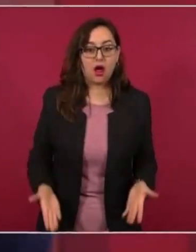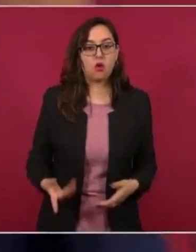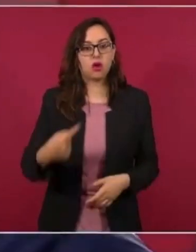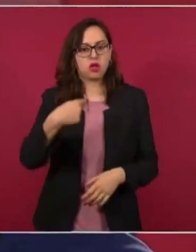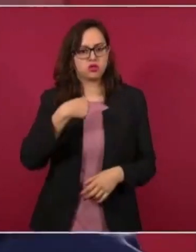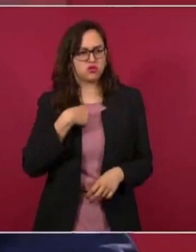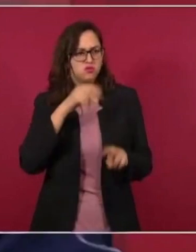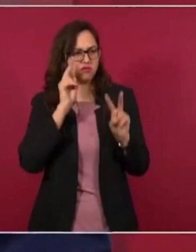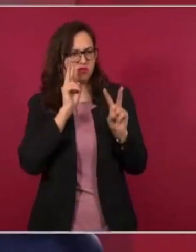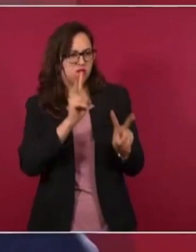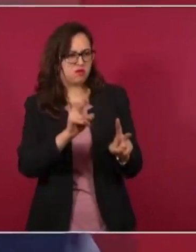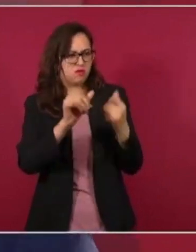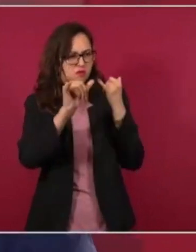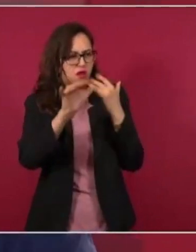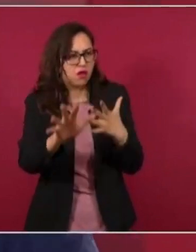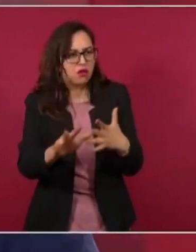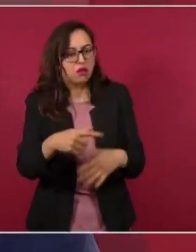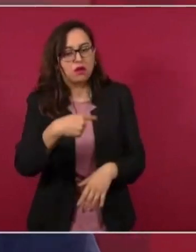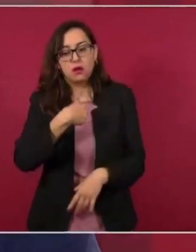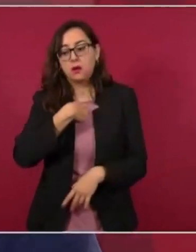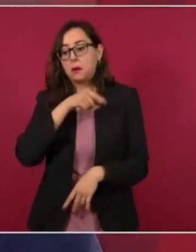si veo un fraude.